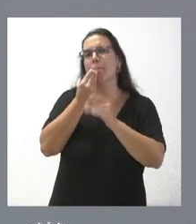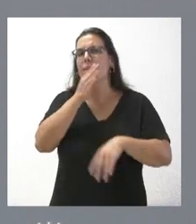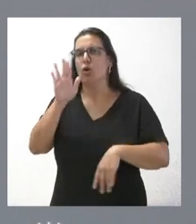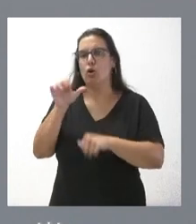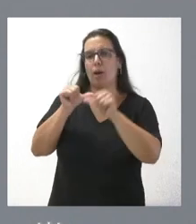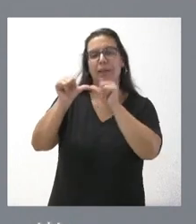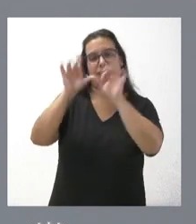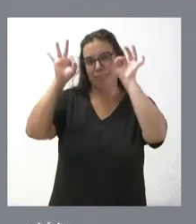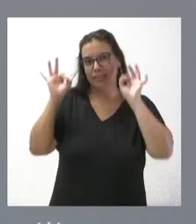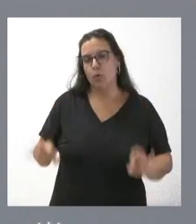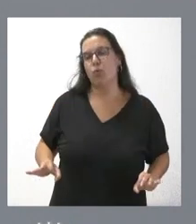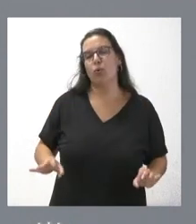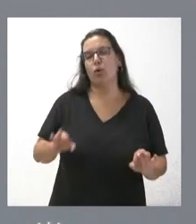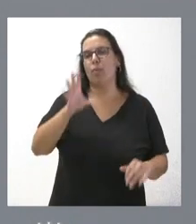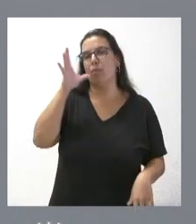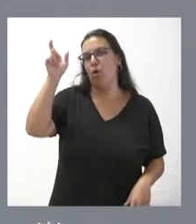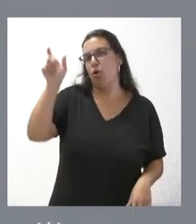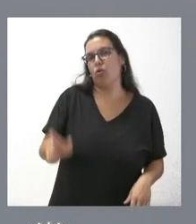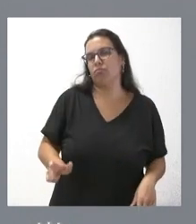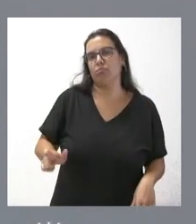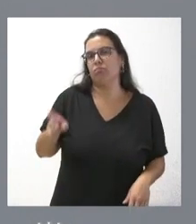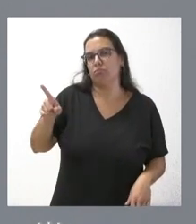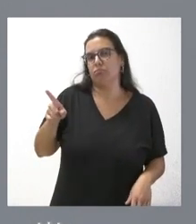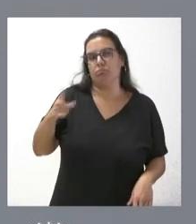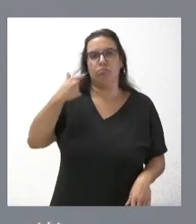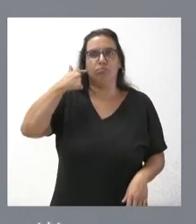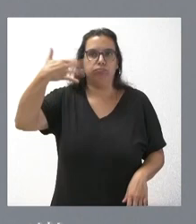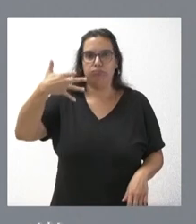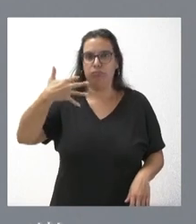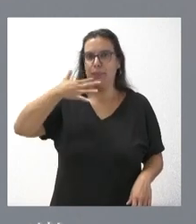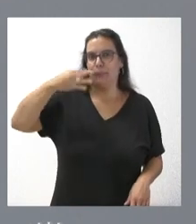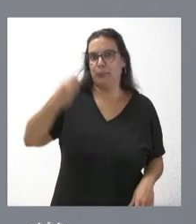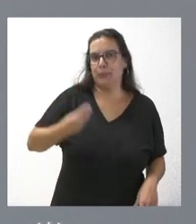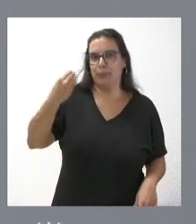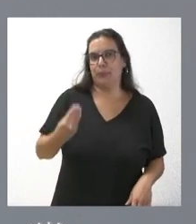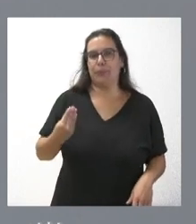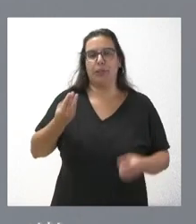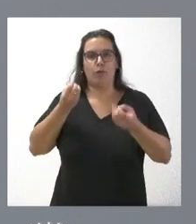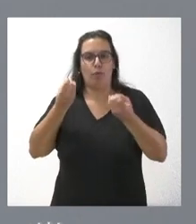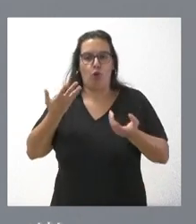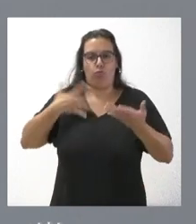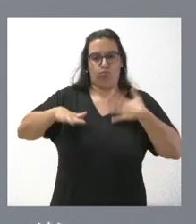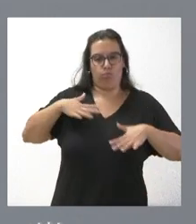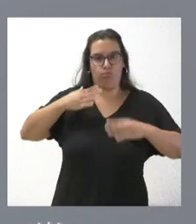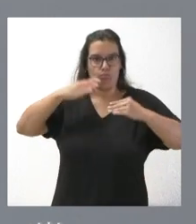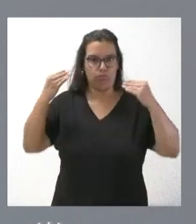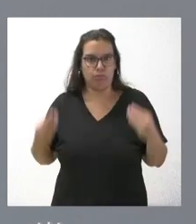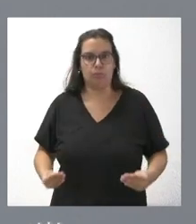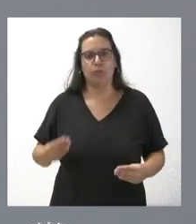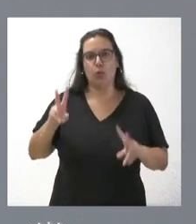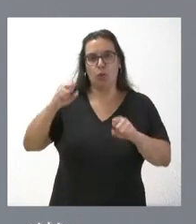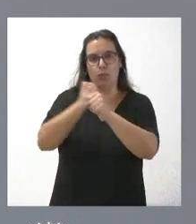como aseguro que será, dado su prestigio y su formación y cualificación profesional en sus nuevas